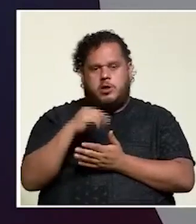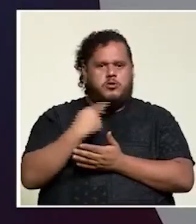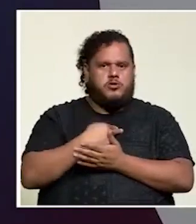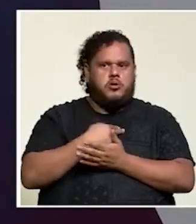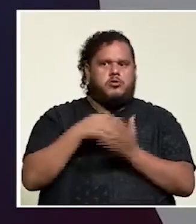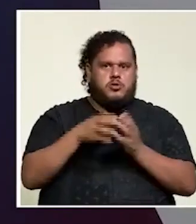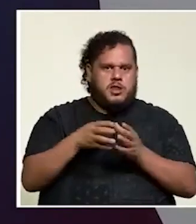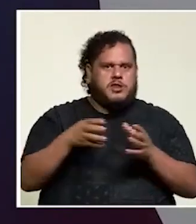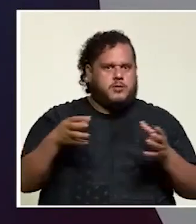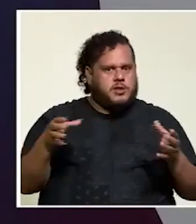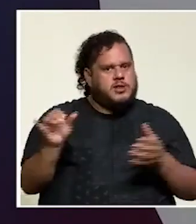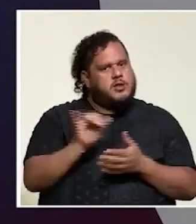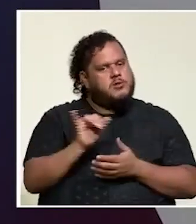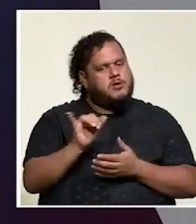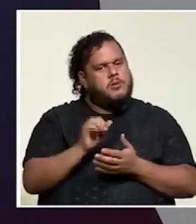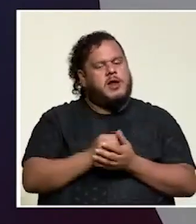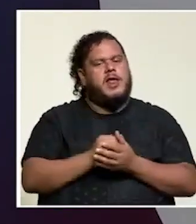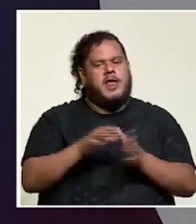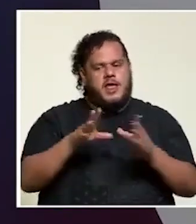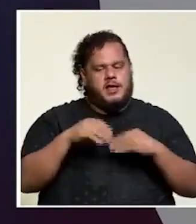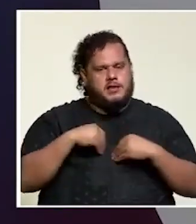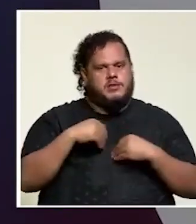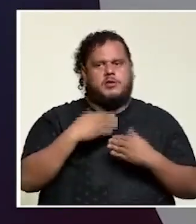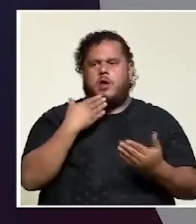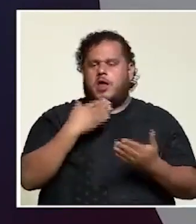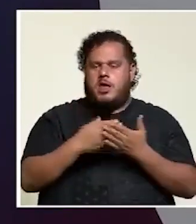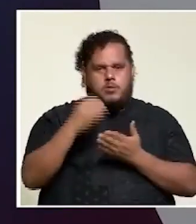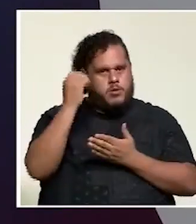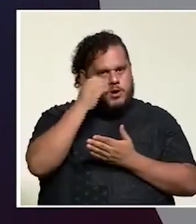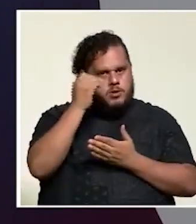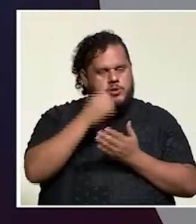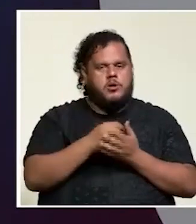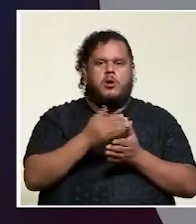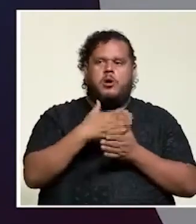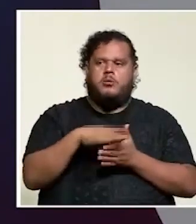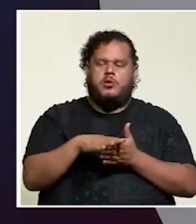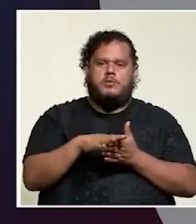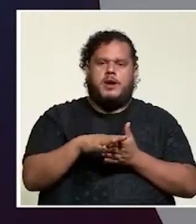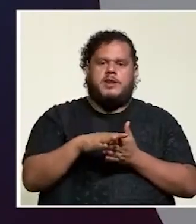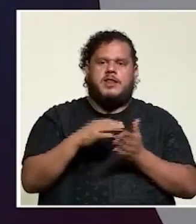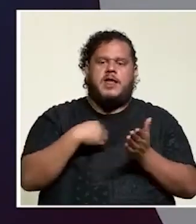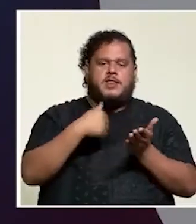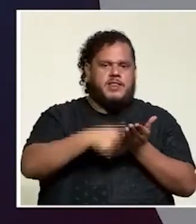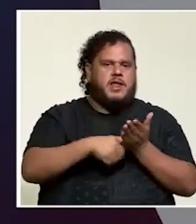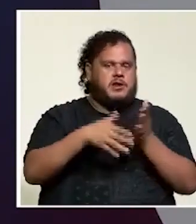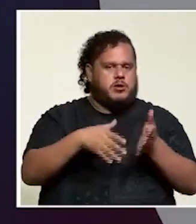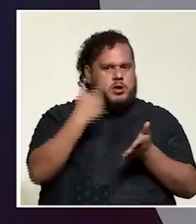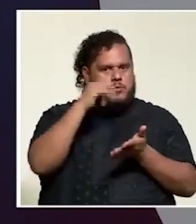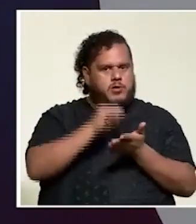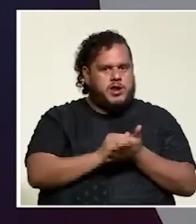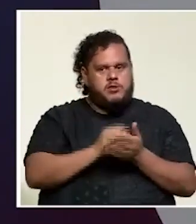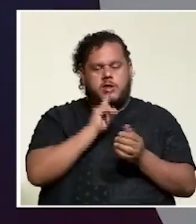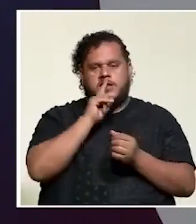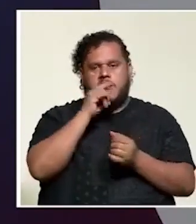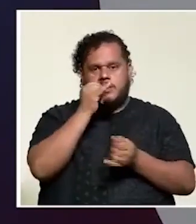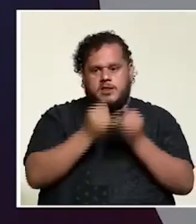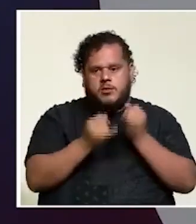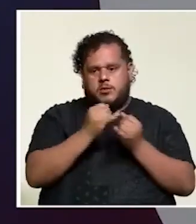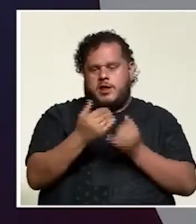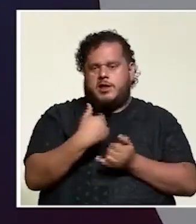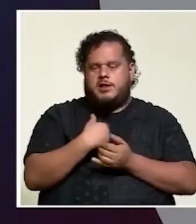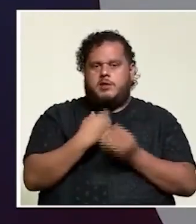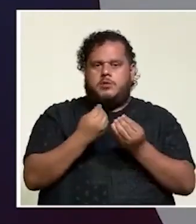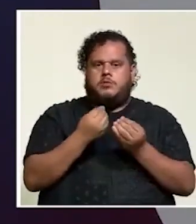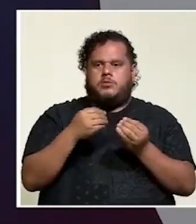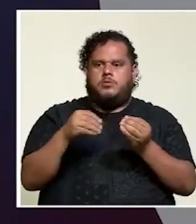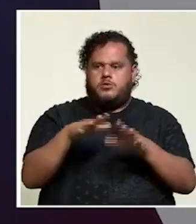estamos creciendo también en aceptación, en buena opinión por parte del electorado, y precisamente por eso es que se concluye que tenemos mucho